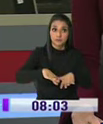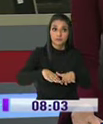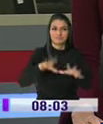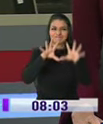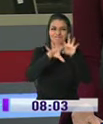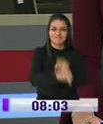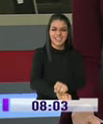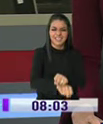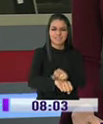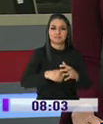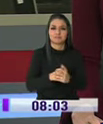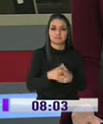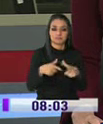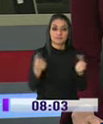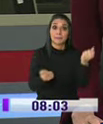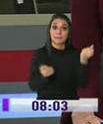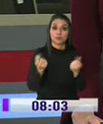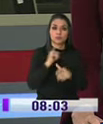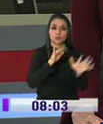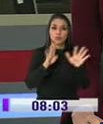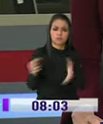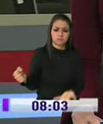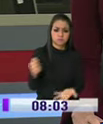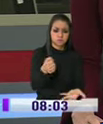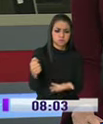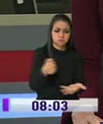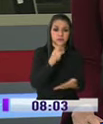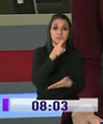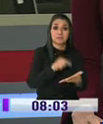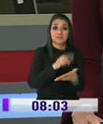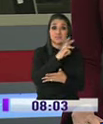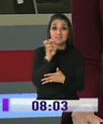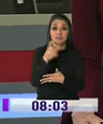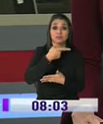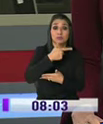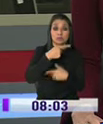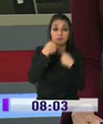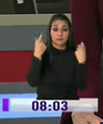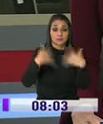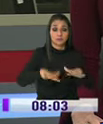que transportaba 69 canecas con 1.600 litros de alcohol artesanal.